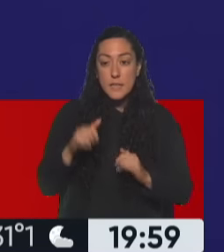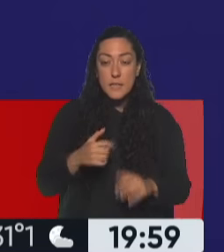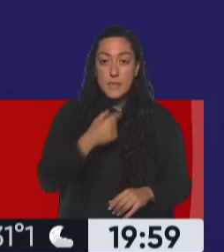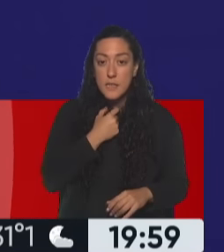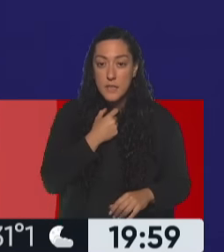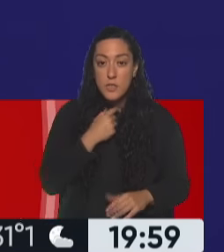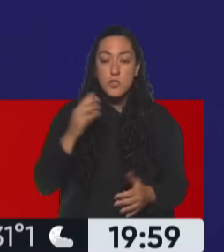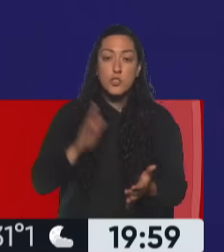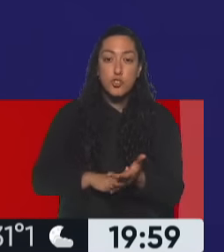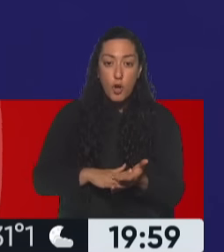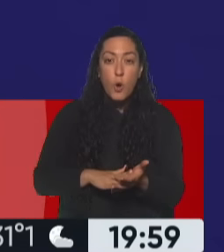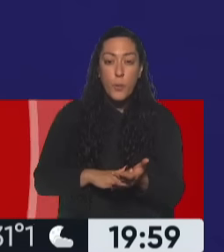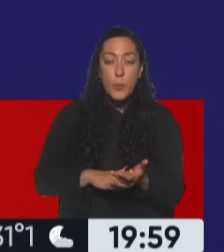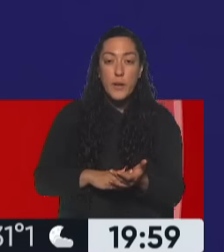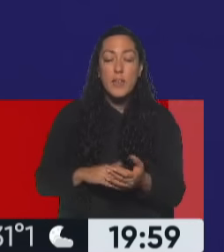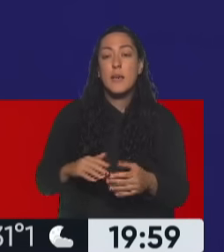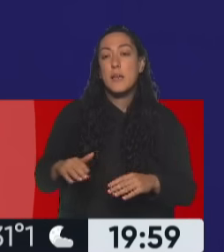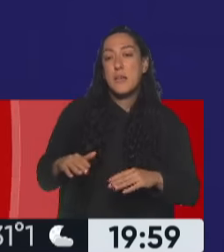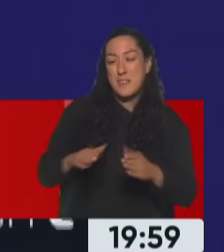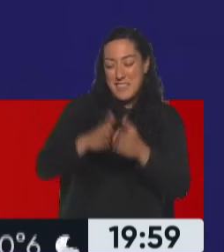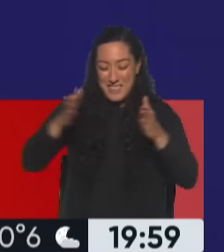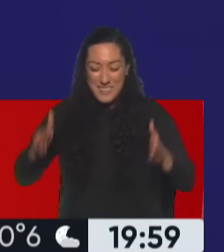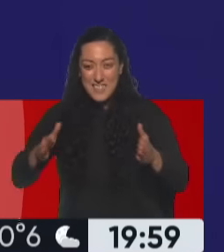es el de la flotación de las bandas.